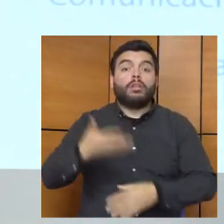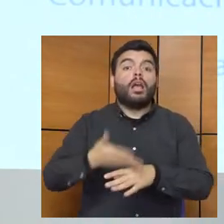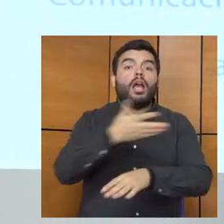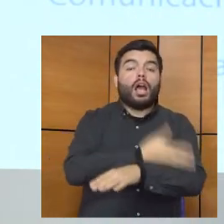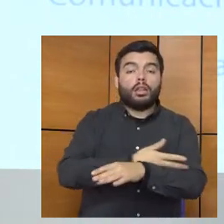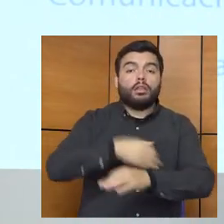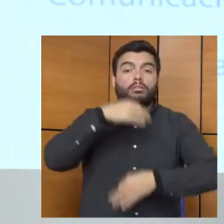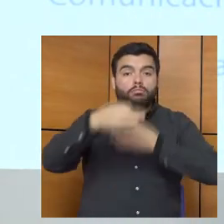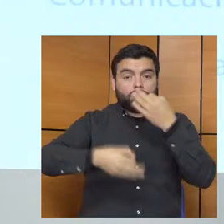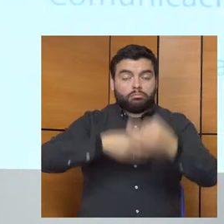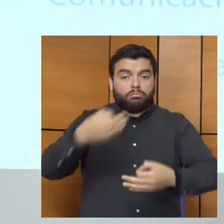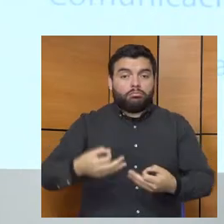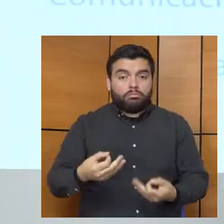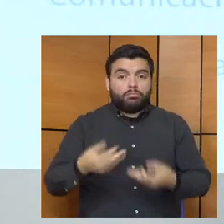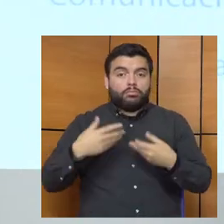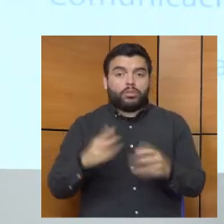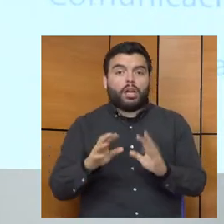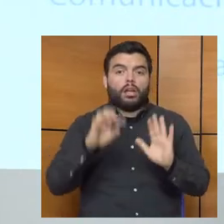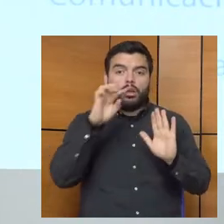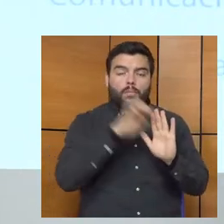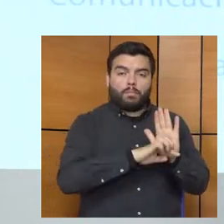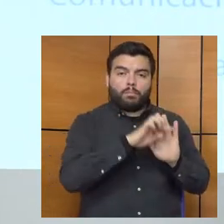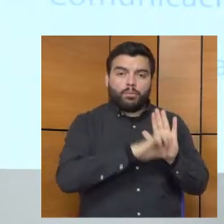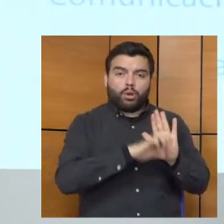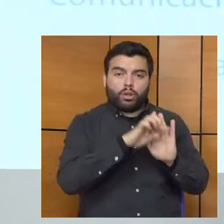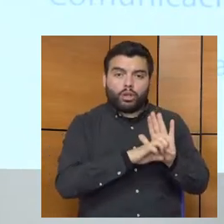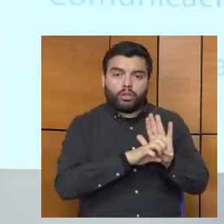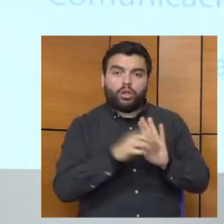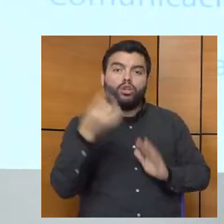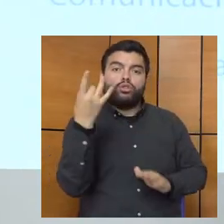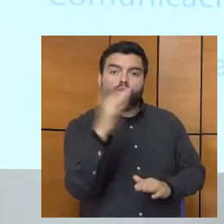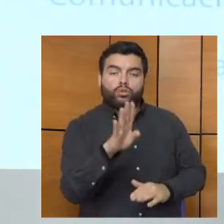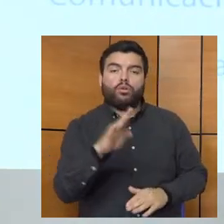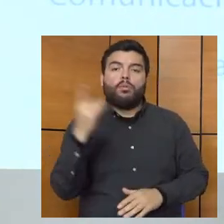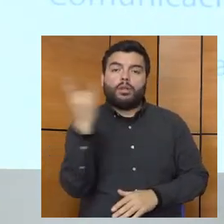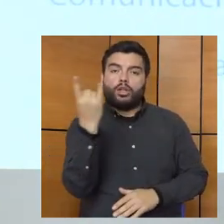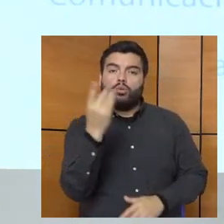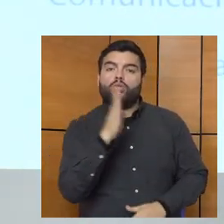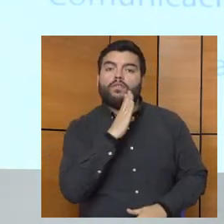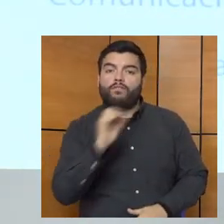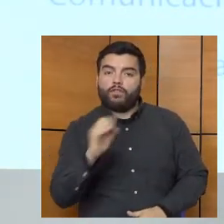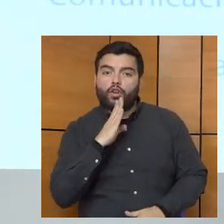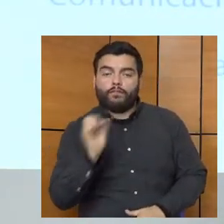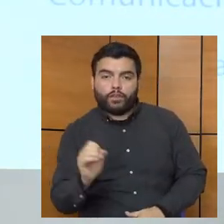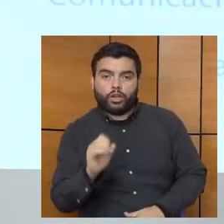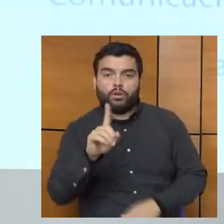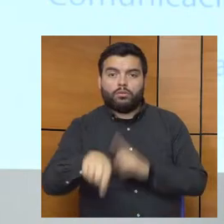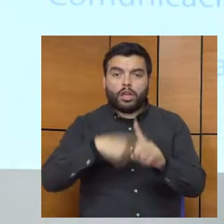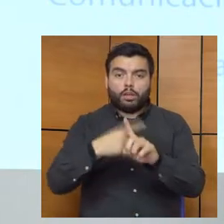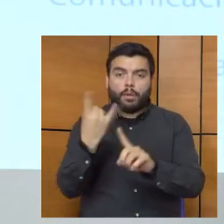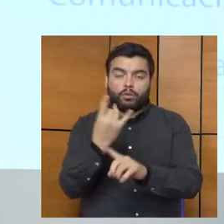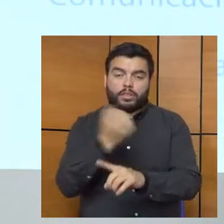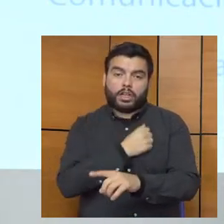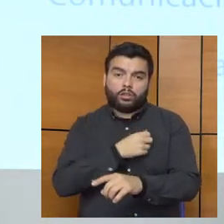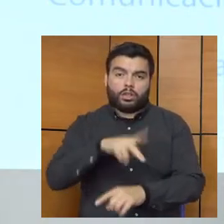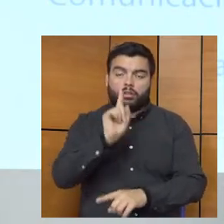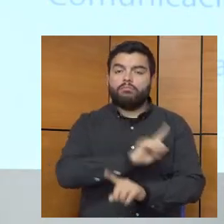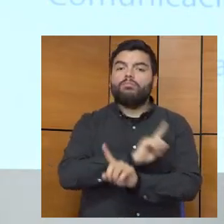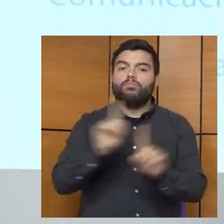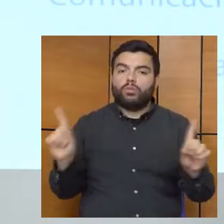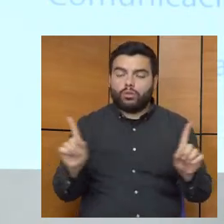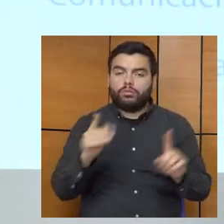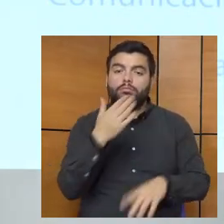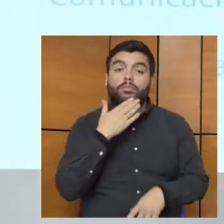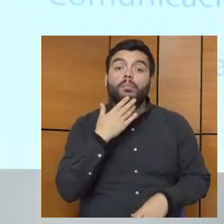anteriormente, pues este proyecto es una colaboración no solo de la Universidad del Biobío y la Universidad de la Católica del Norte, sino también con la